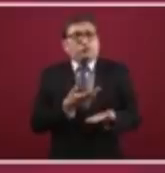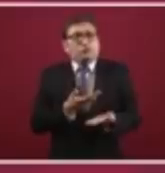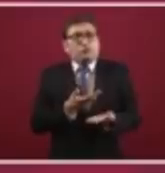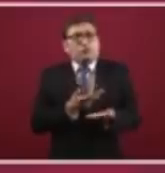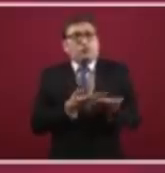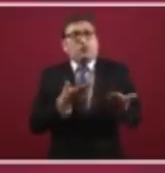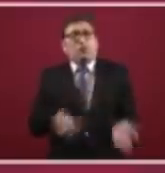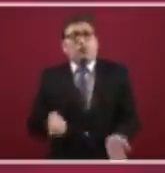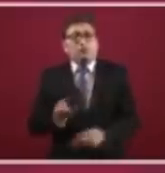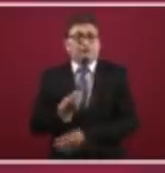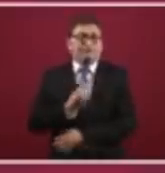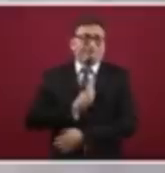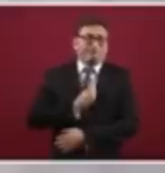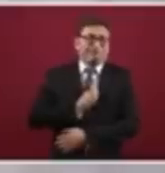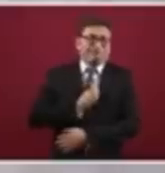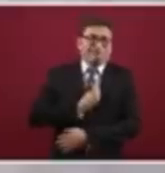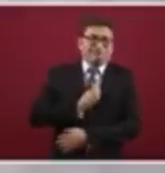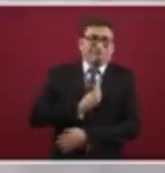se aguantan